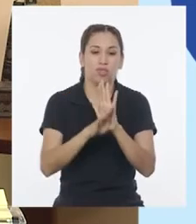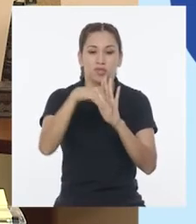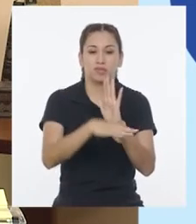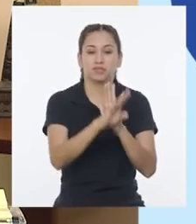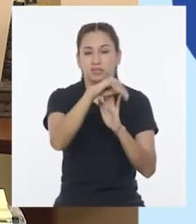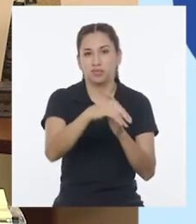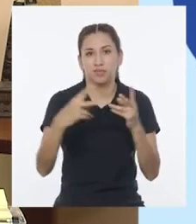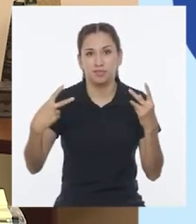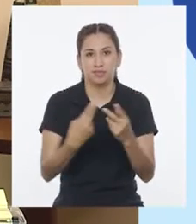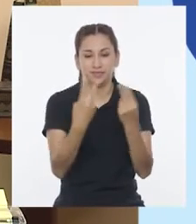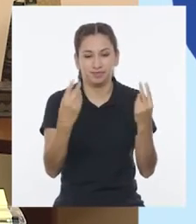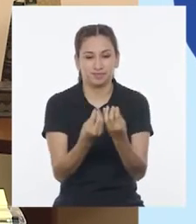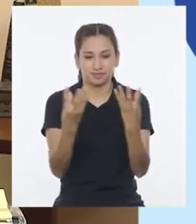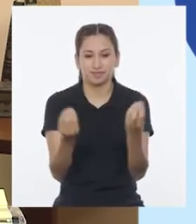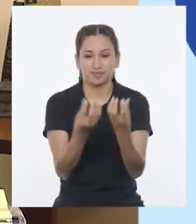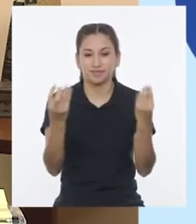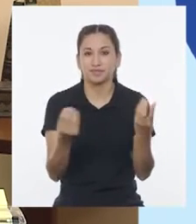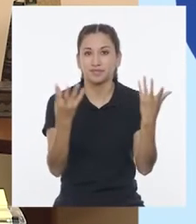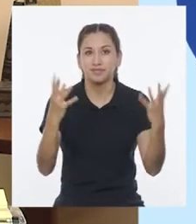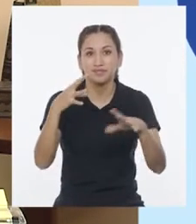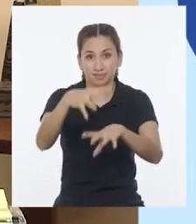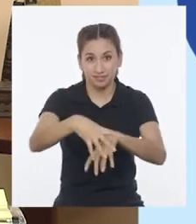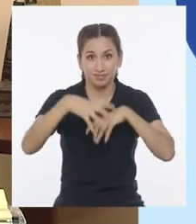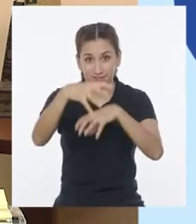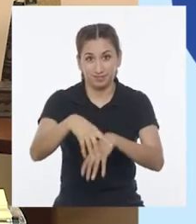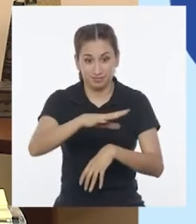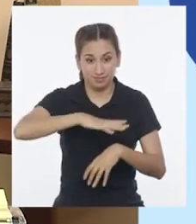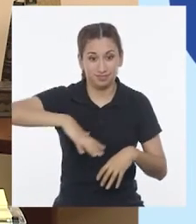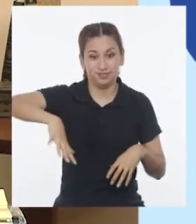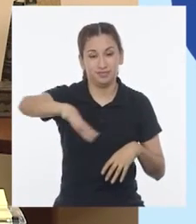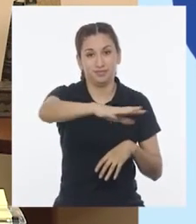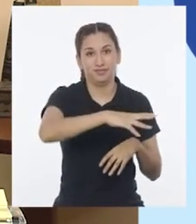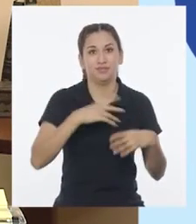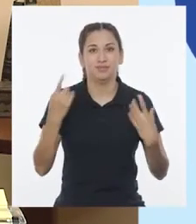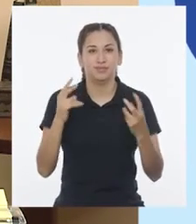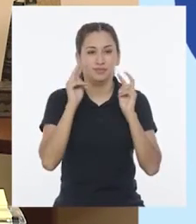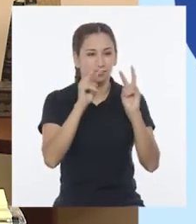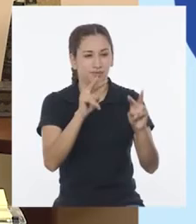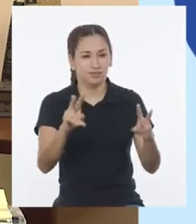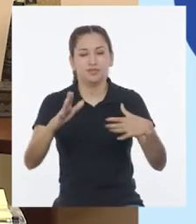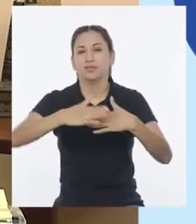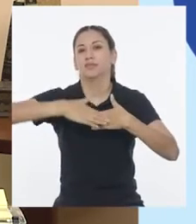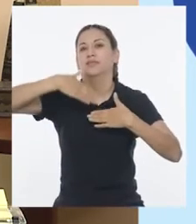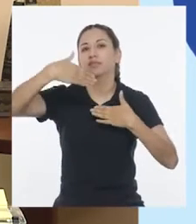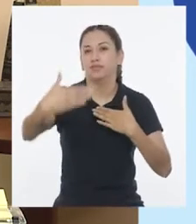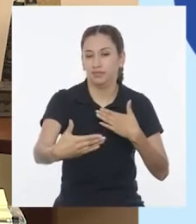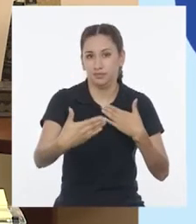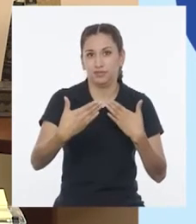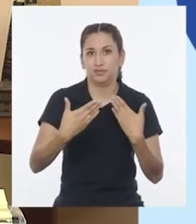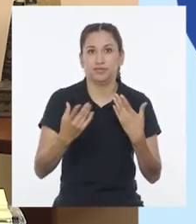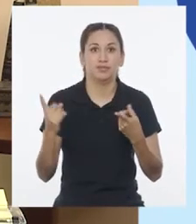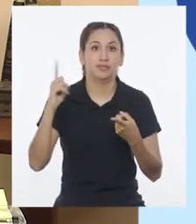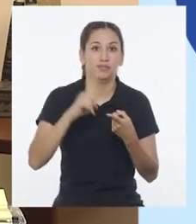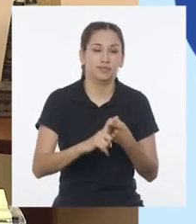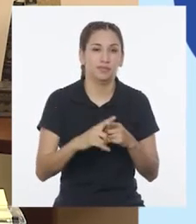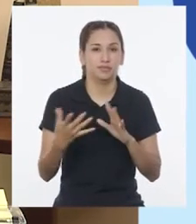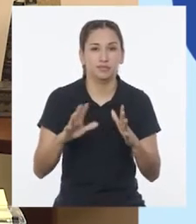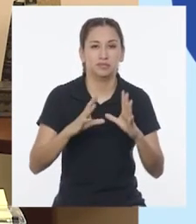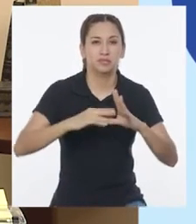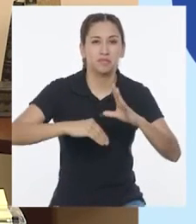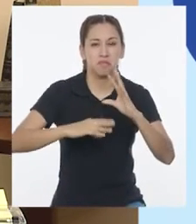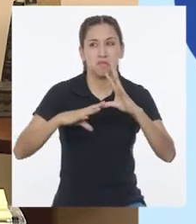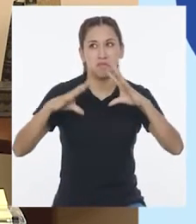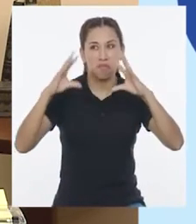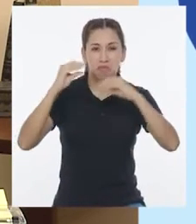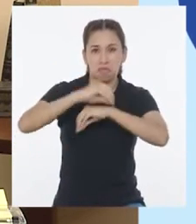sector las trochas, los caminos, los pastizales y las tierras agrícolas, generalmente desde un poco después